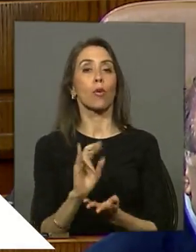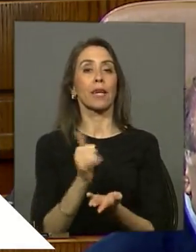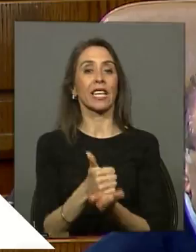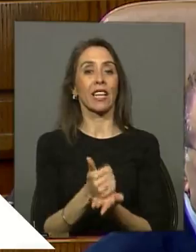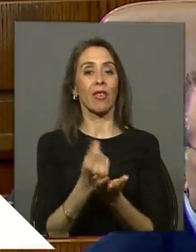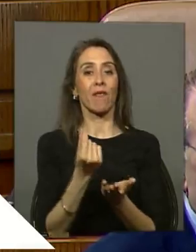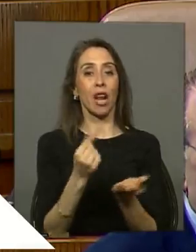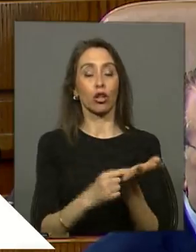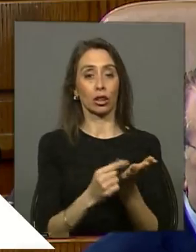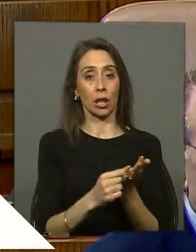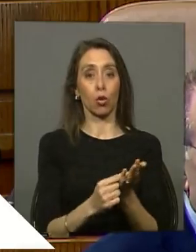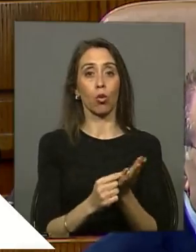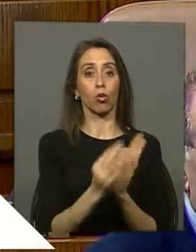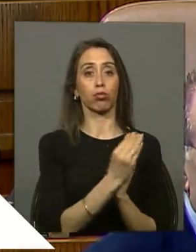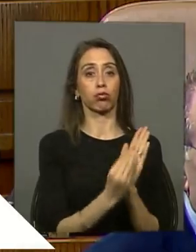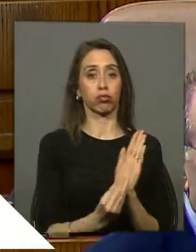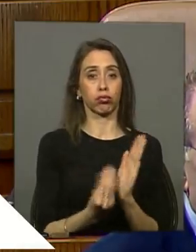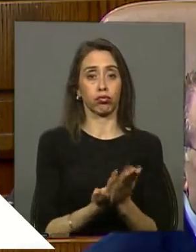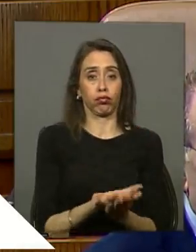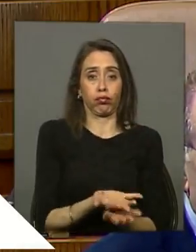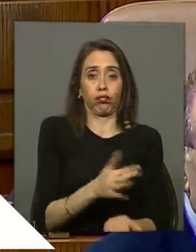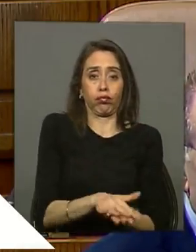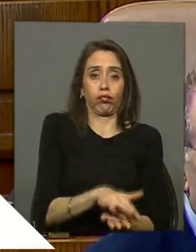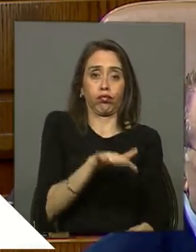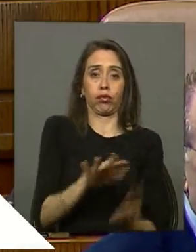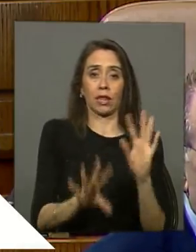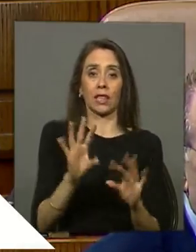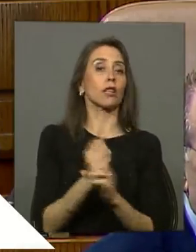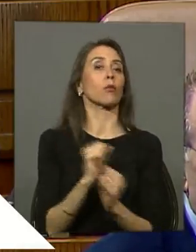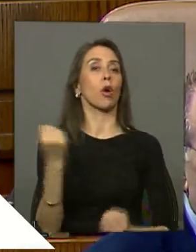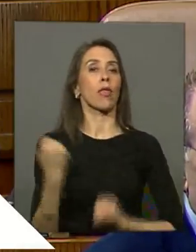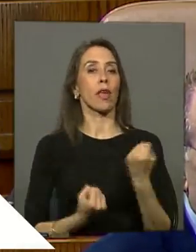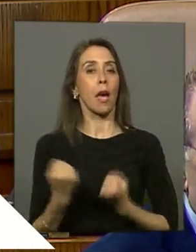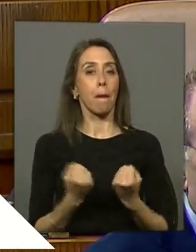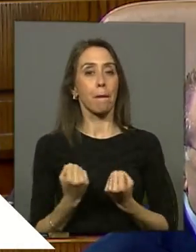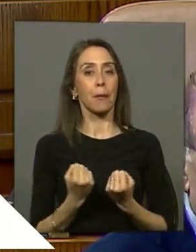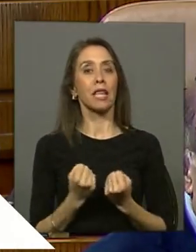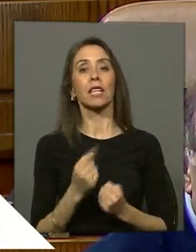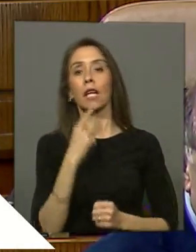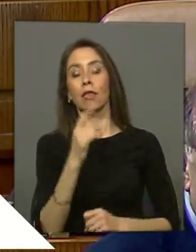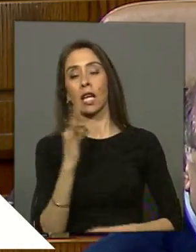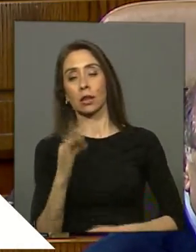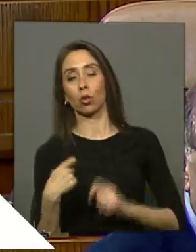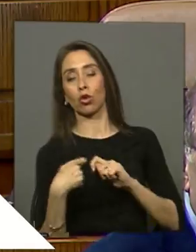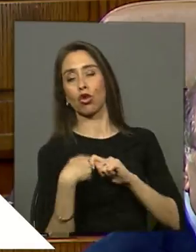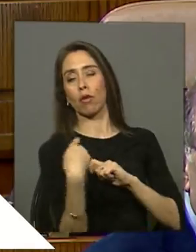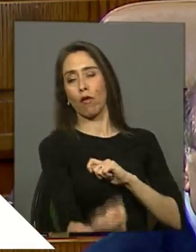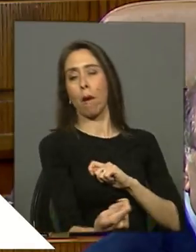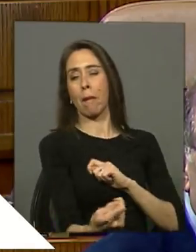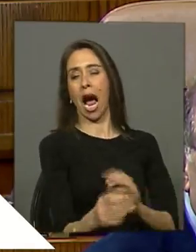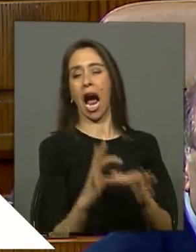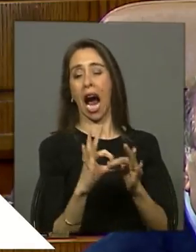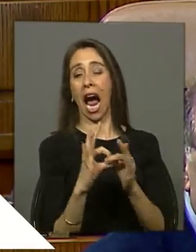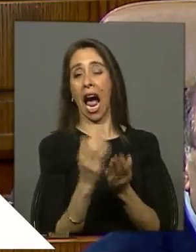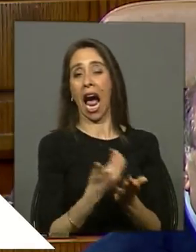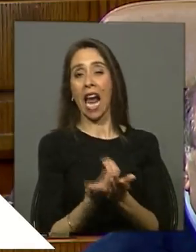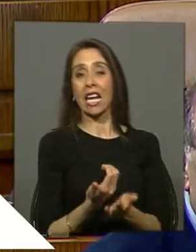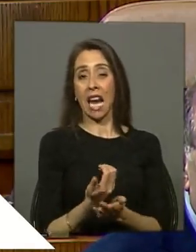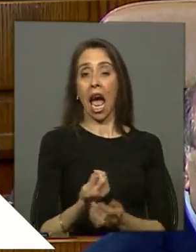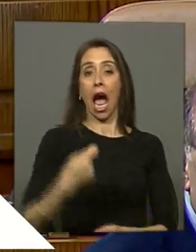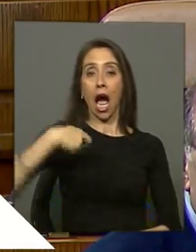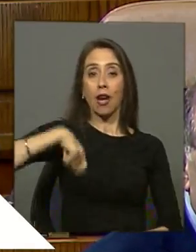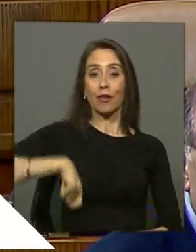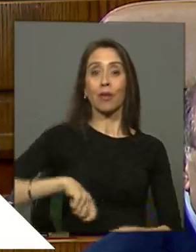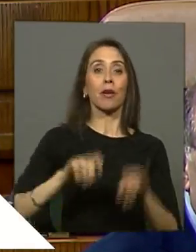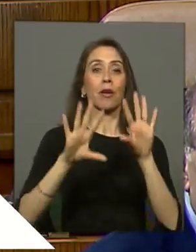inseguros ellos saben que es imposible que una empresa garantice sin riesgo un 10% de rentabilidad mensual sin embargo no hicieron